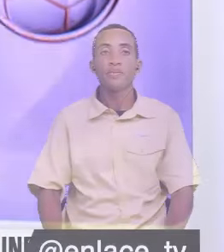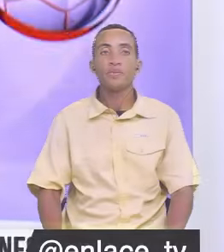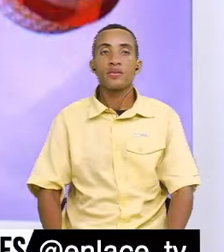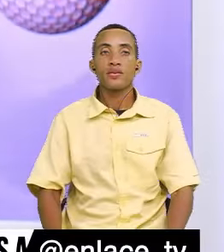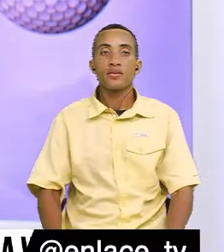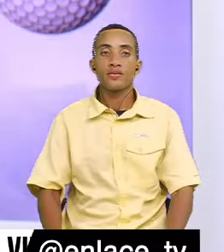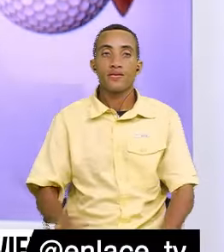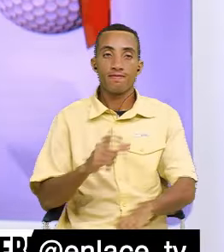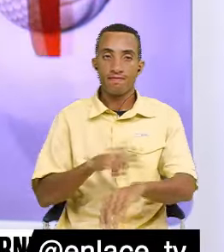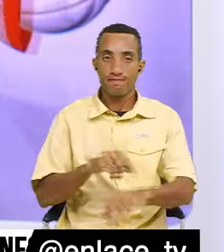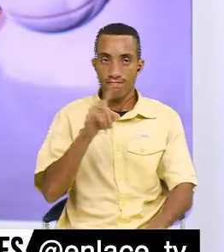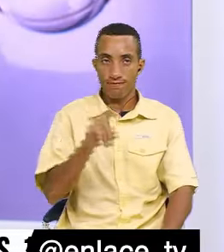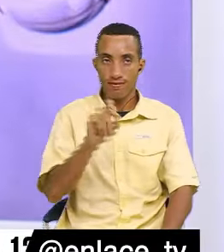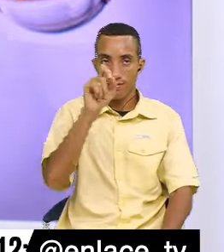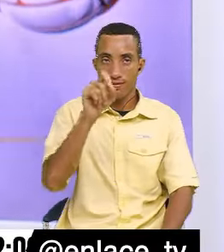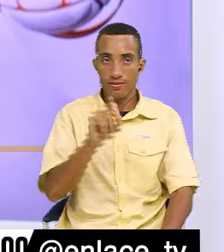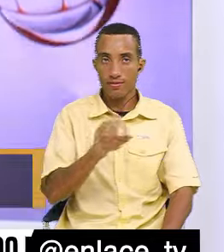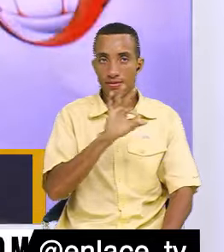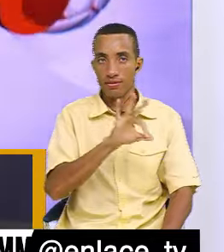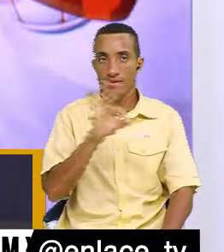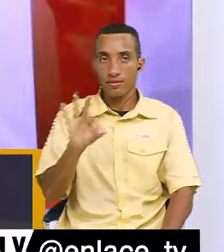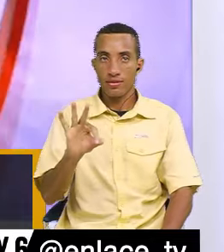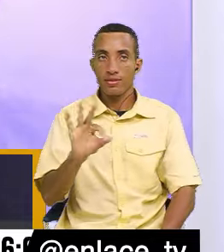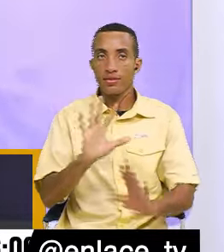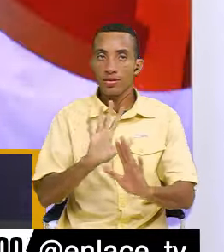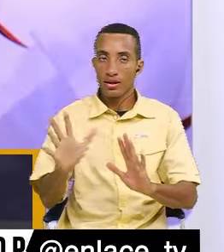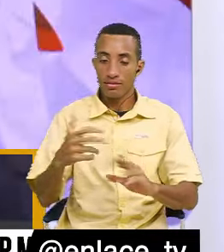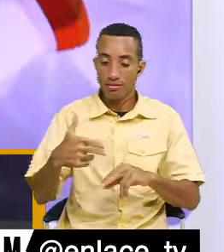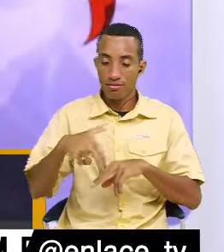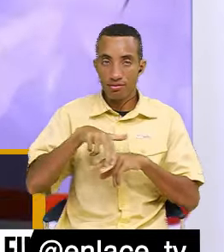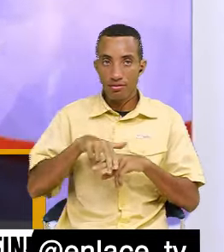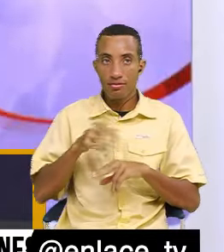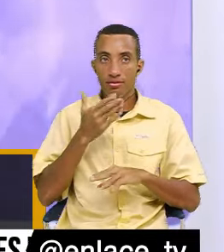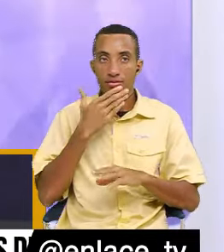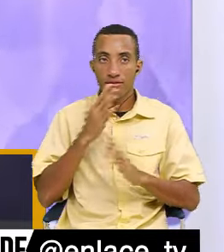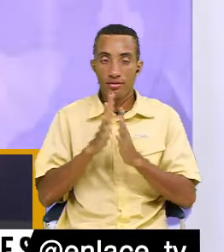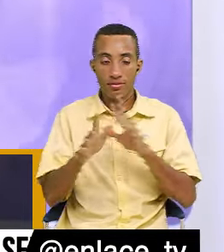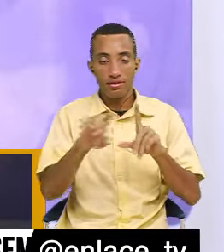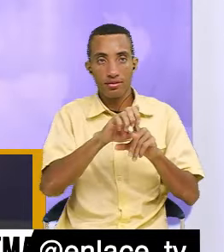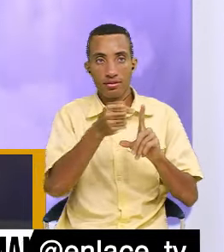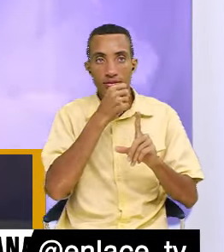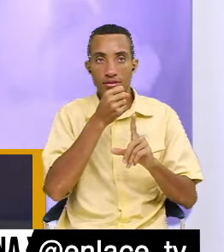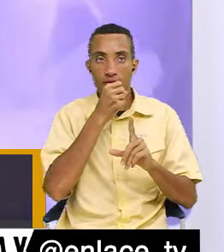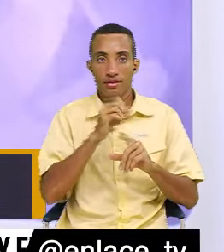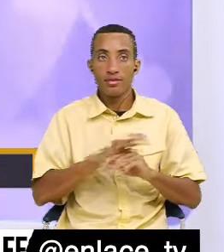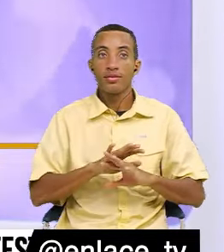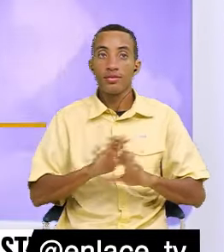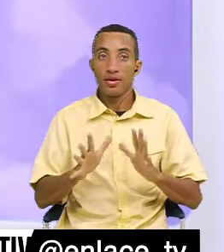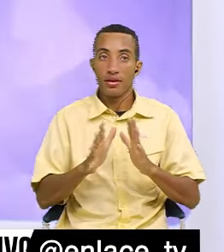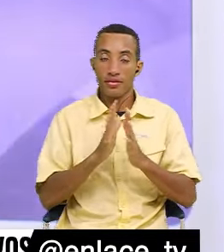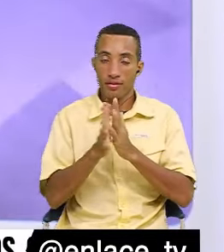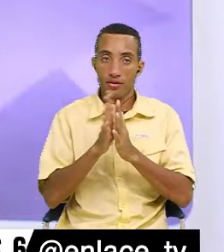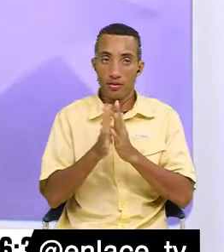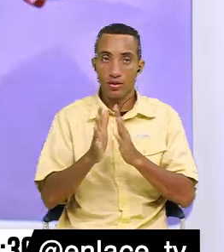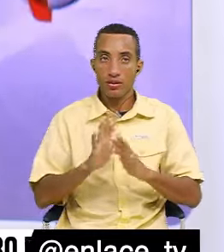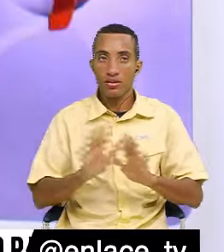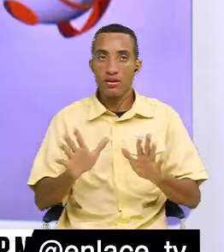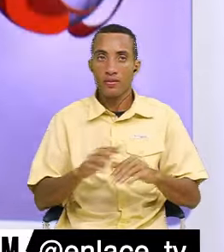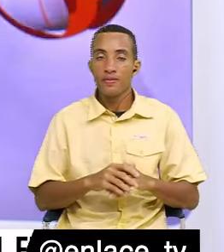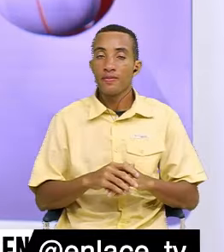Seis de la tarde, 33 minutos, llega la información deportiva, Enlace Noticias. Pónganse cómodos, esta es la información.